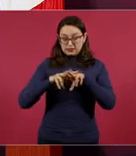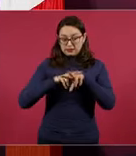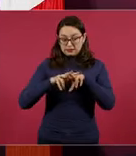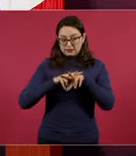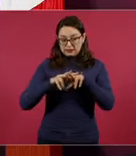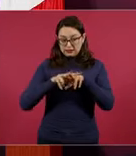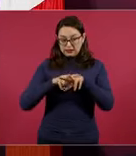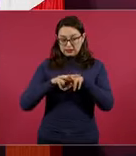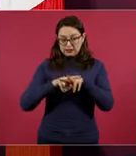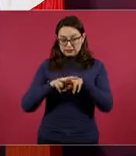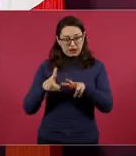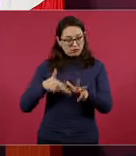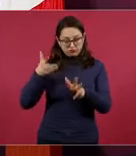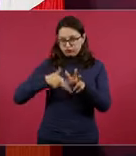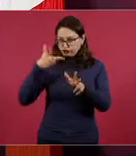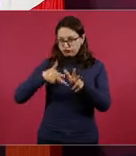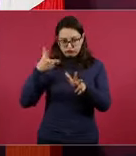del Cerro,